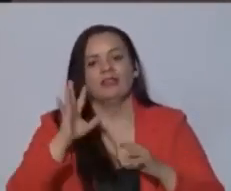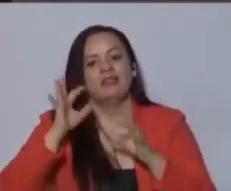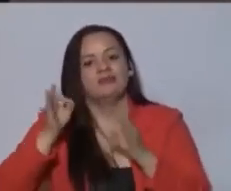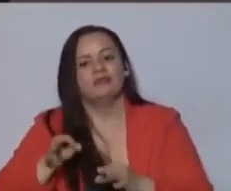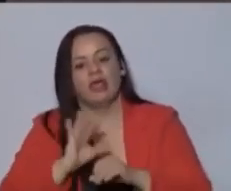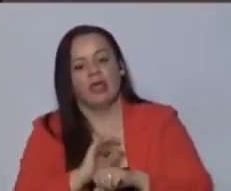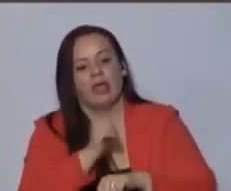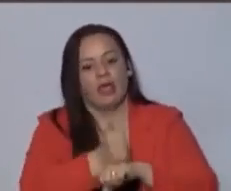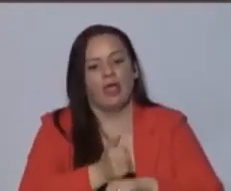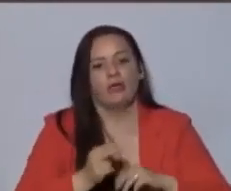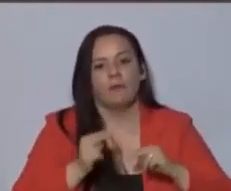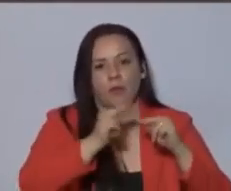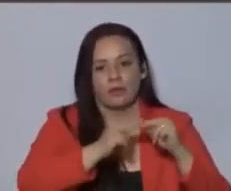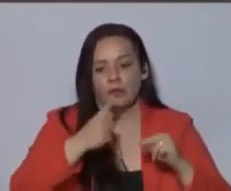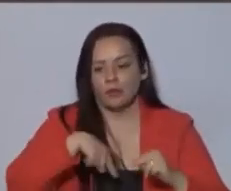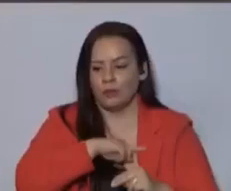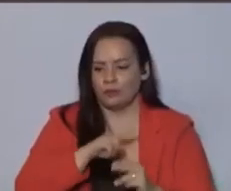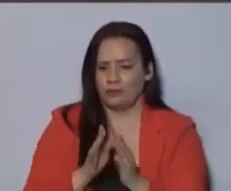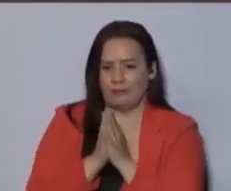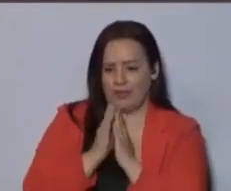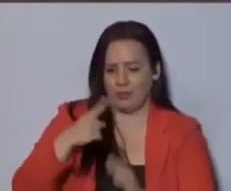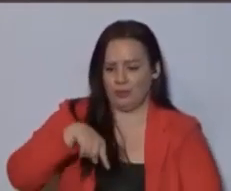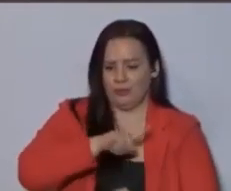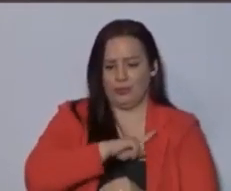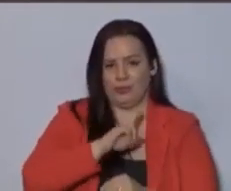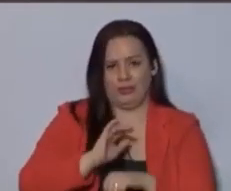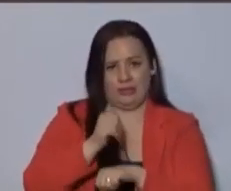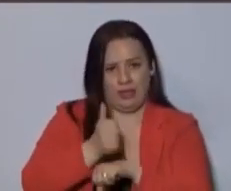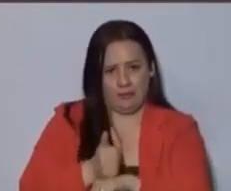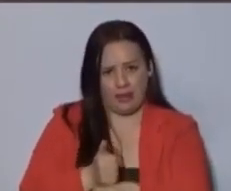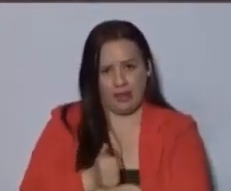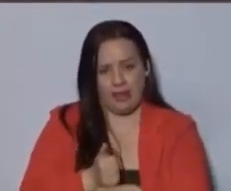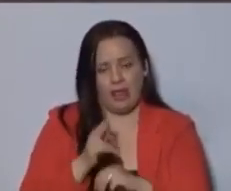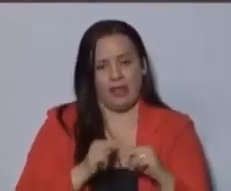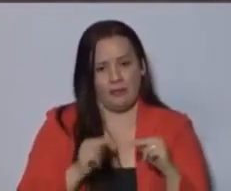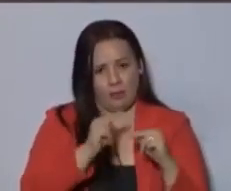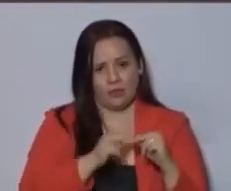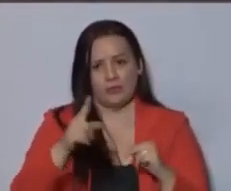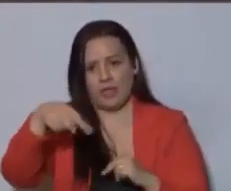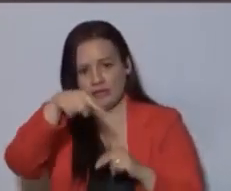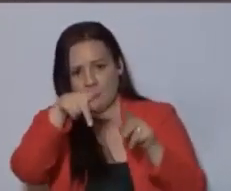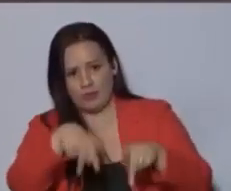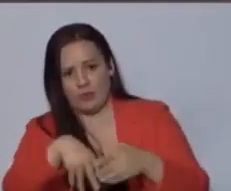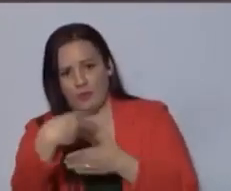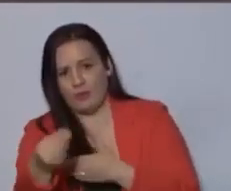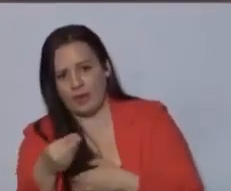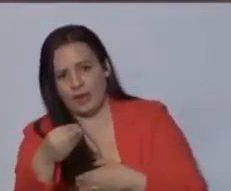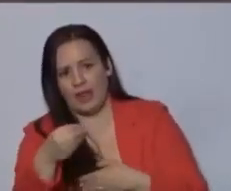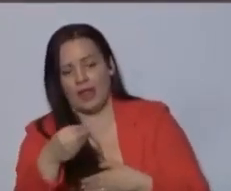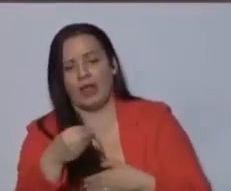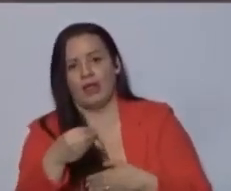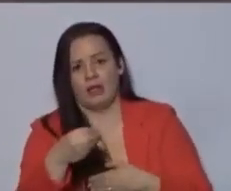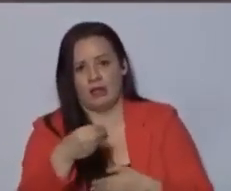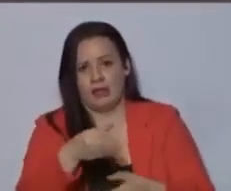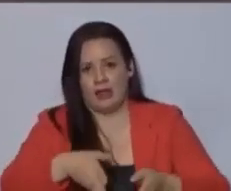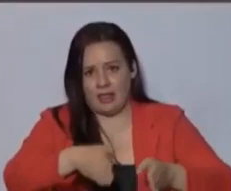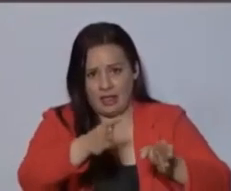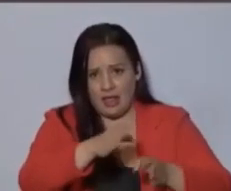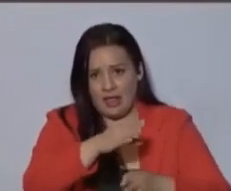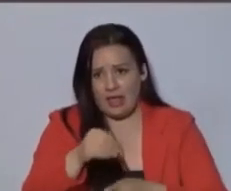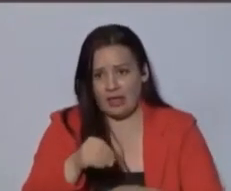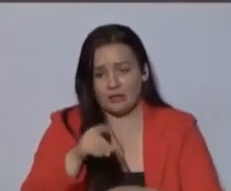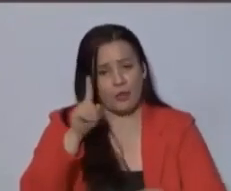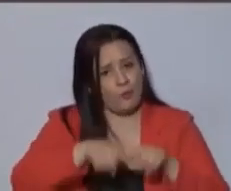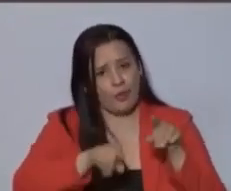una carga, nos pide a nosotros que le pongamos ese impuesto y esa carga a esa gente que está en la calle, que no se puede quedar en la casa,